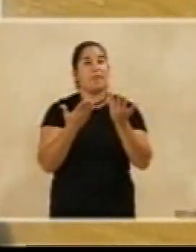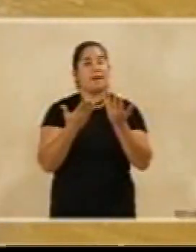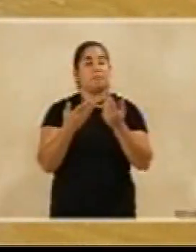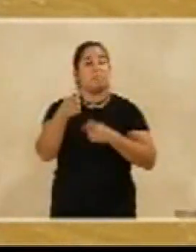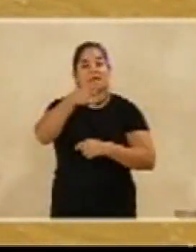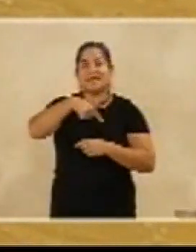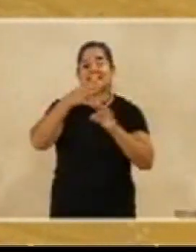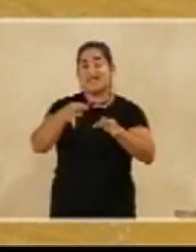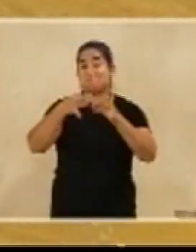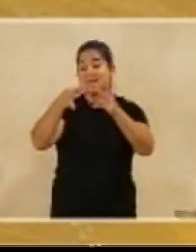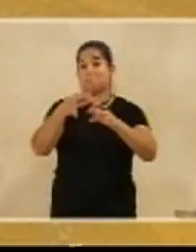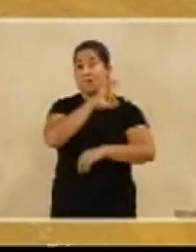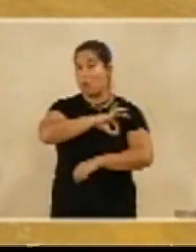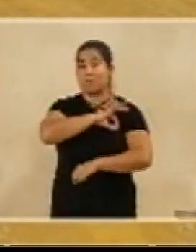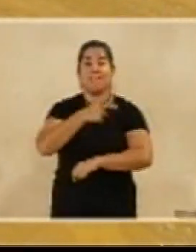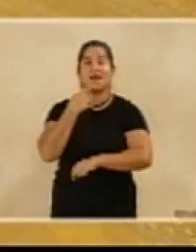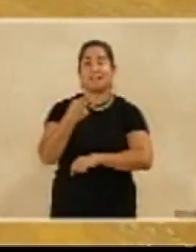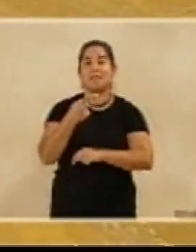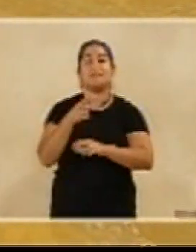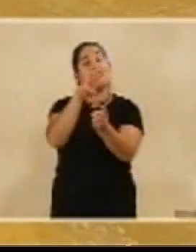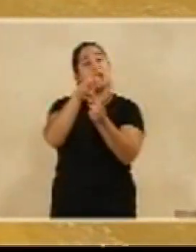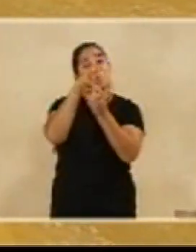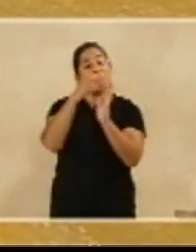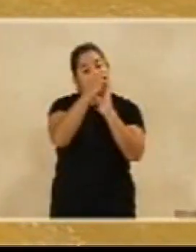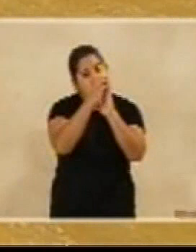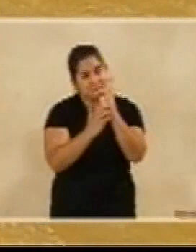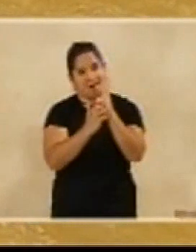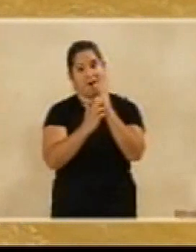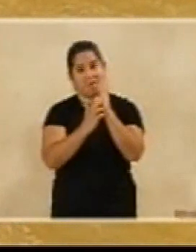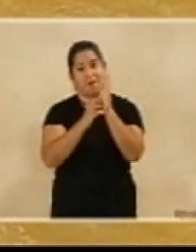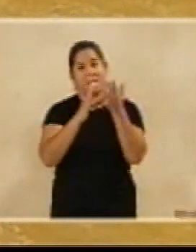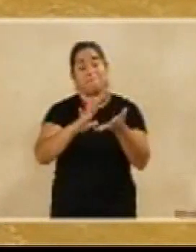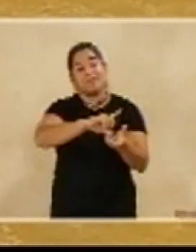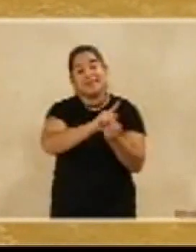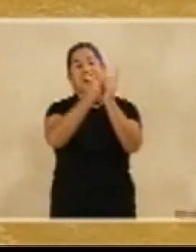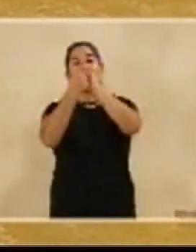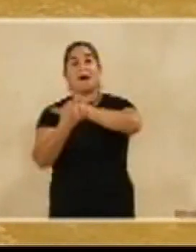será la capital de provincia con este impuesto más bajo.